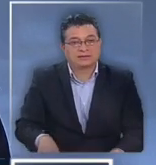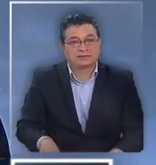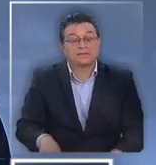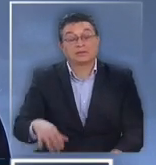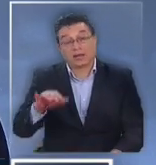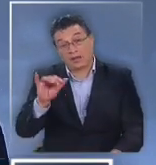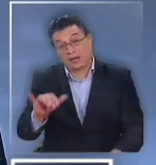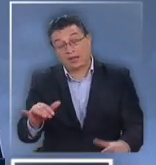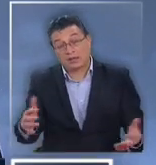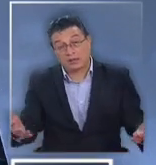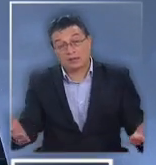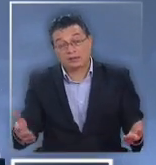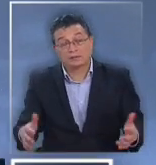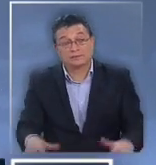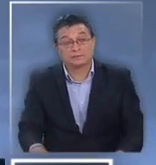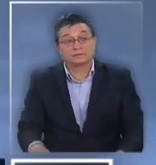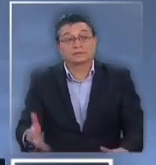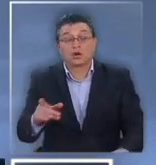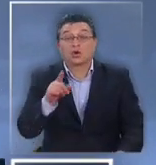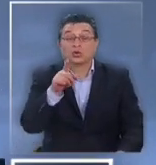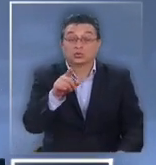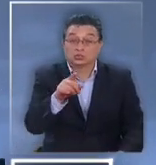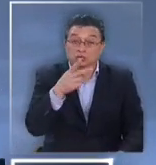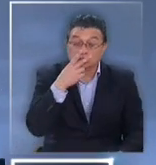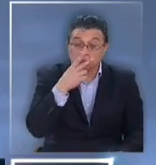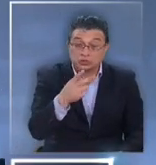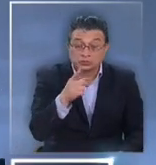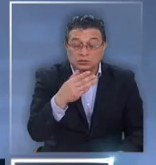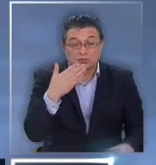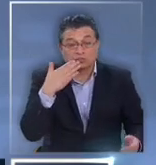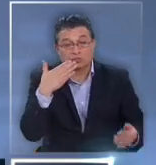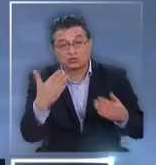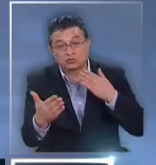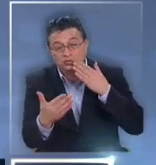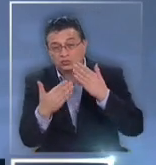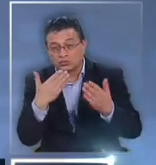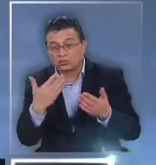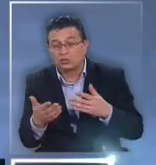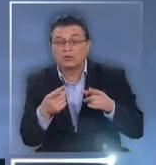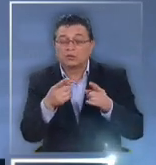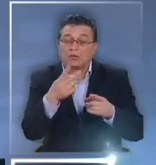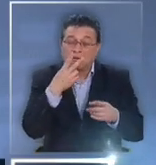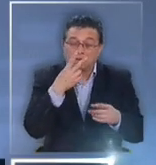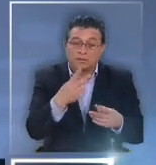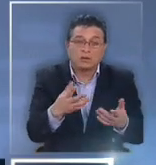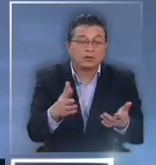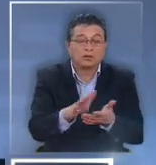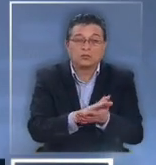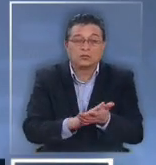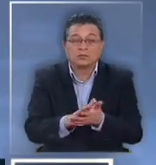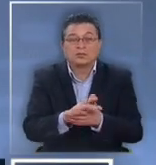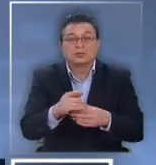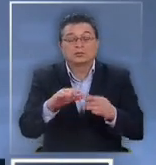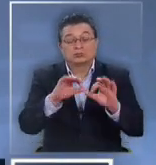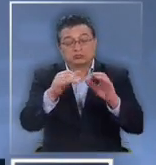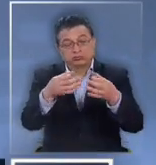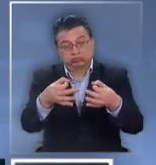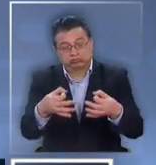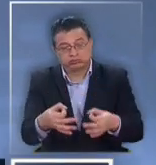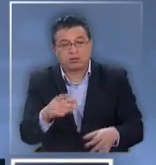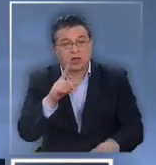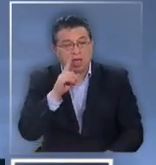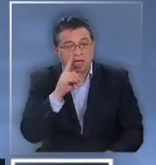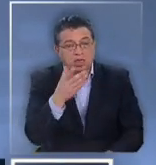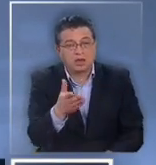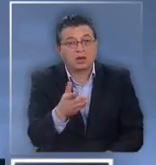sí si tú ves los contagios tú ves los índices que tienen